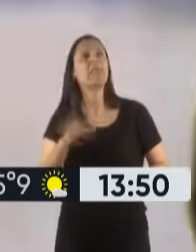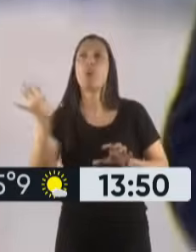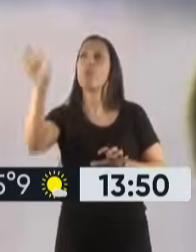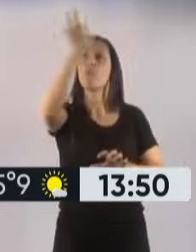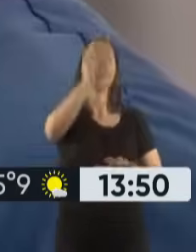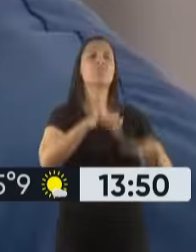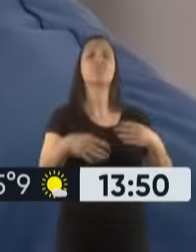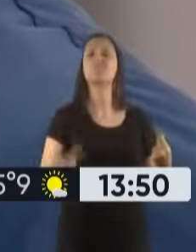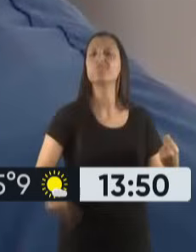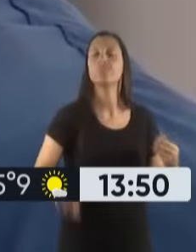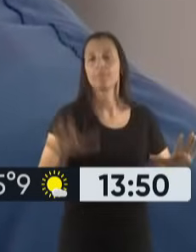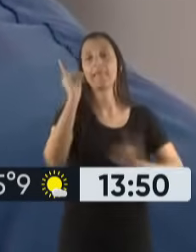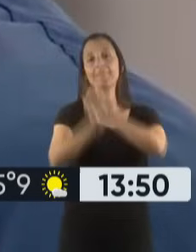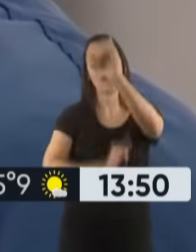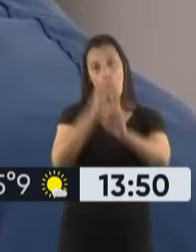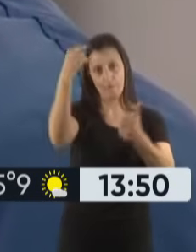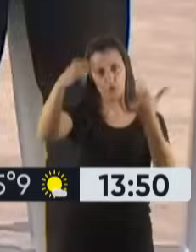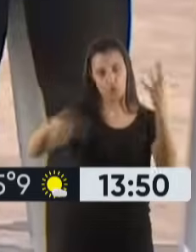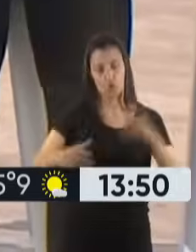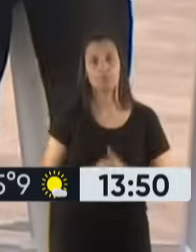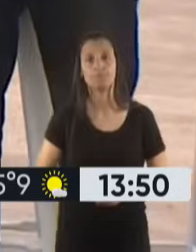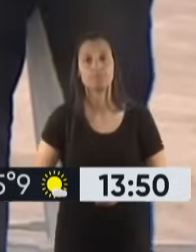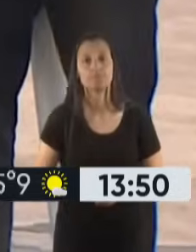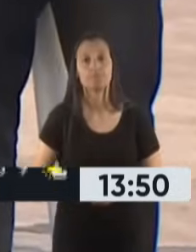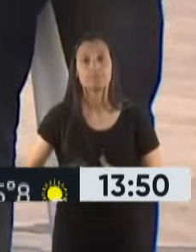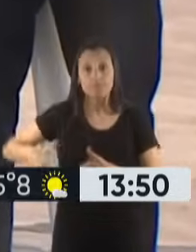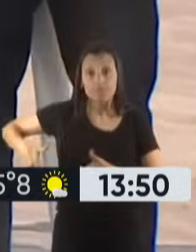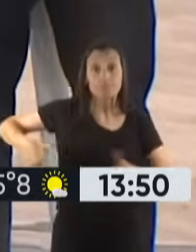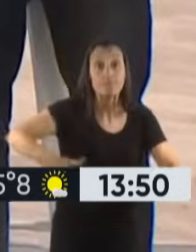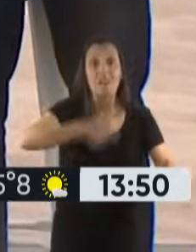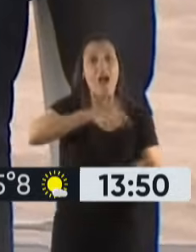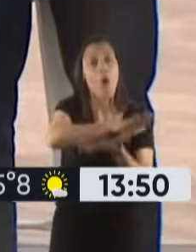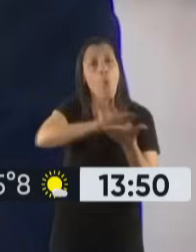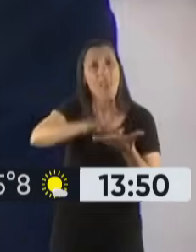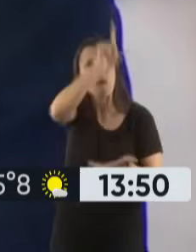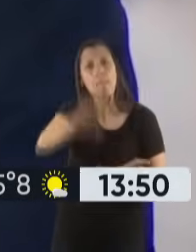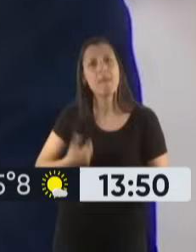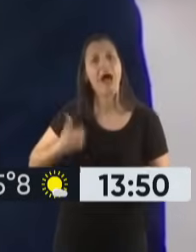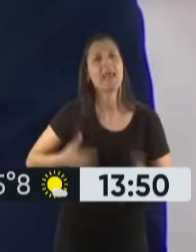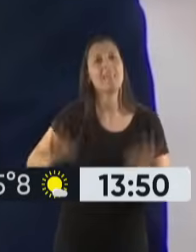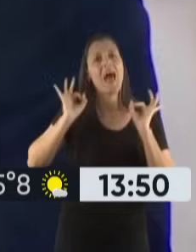Bueno, yo les cuento. La ampliación de agua potable en todo el país,